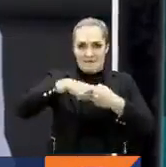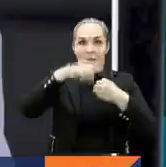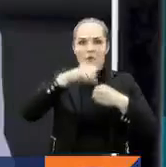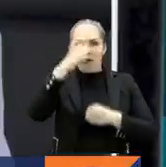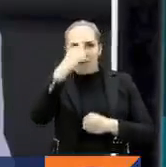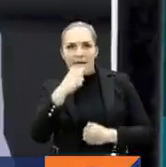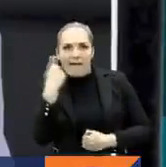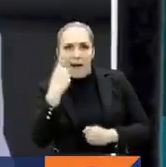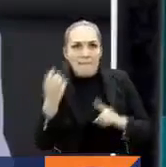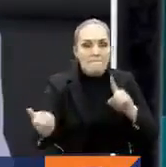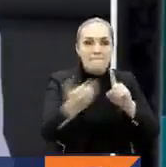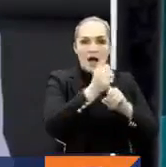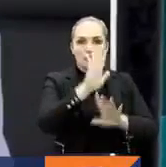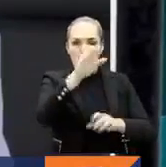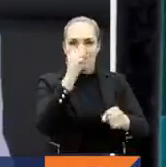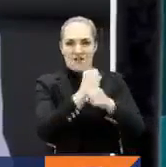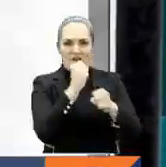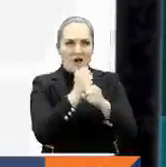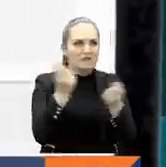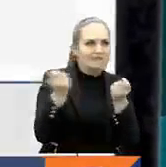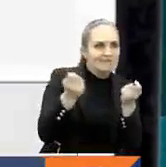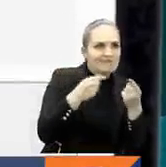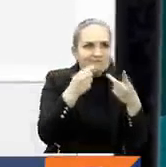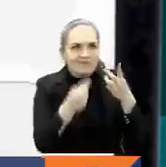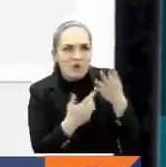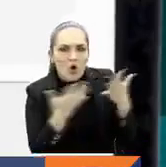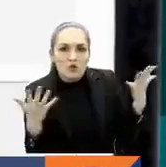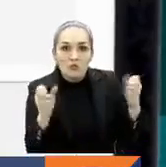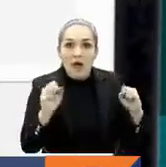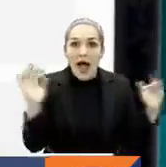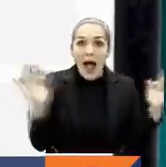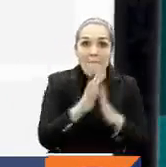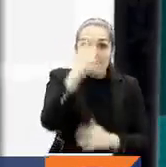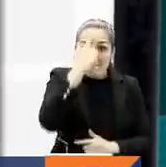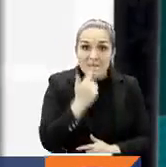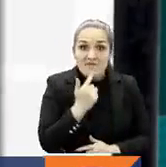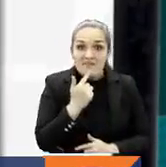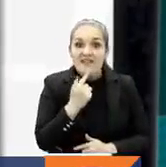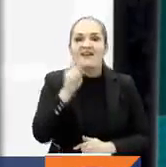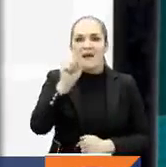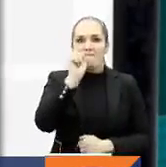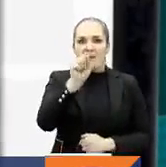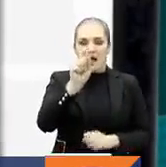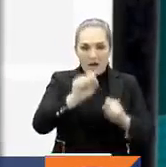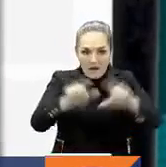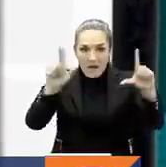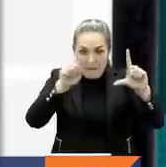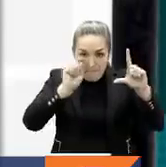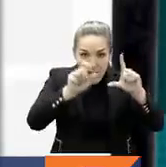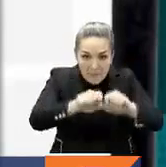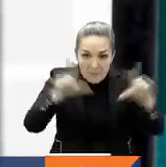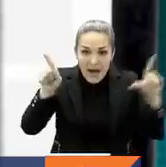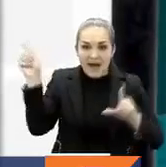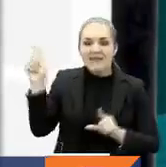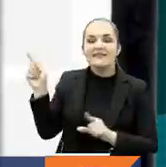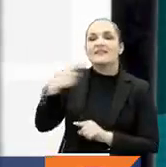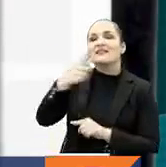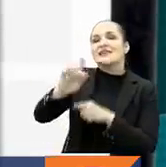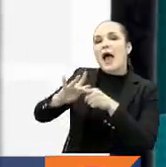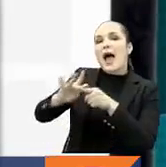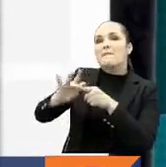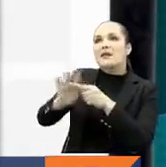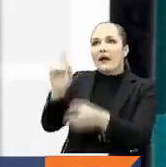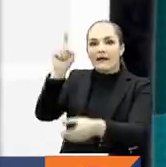encuentre. De clic en la vacante y si coincide con su perfil laboral, haga nuevamente clic en la opción Aplicar esta